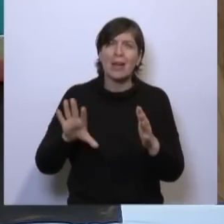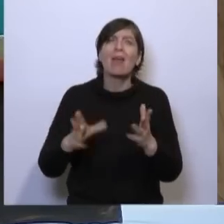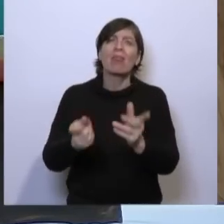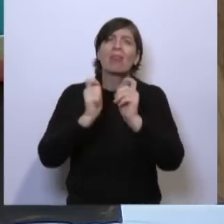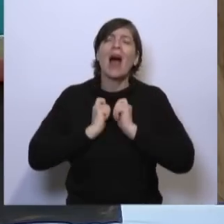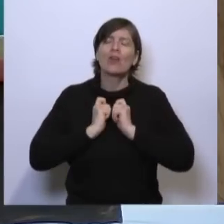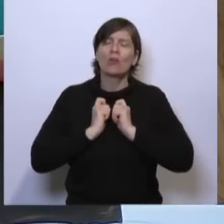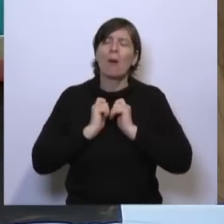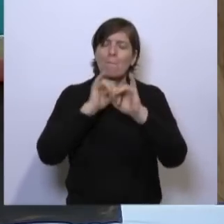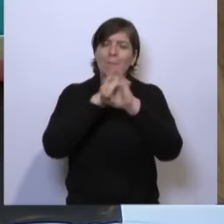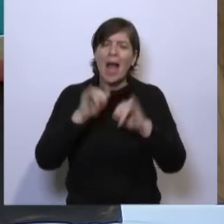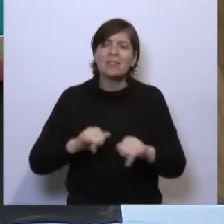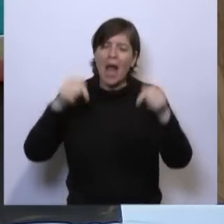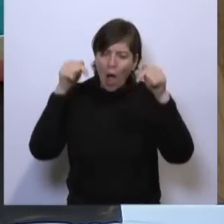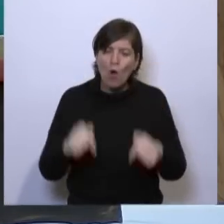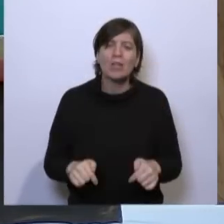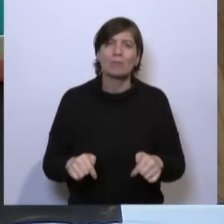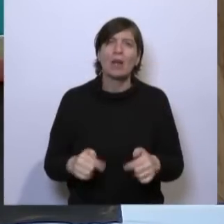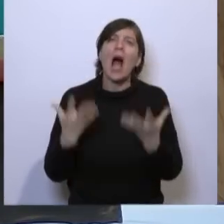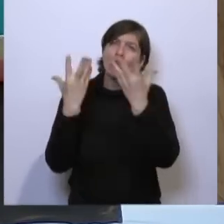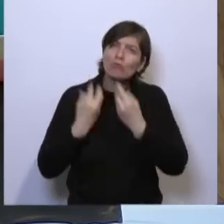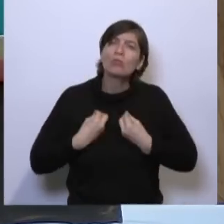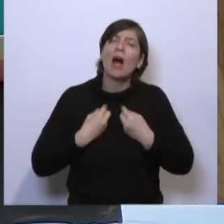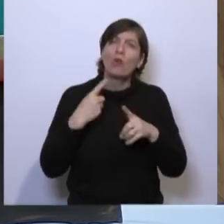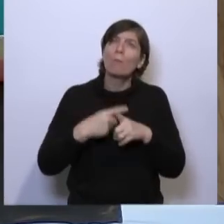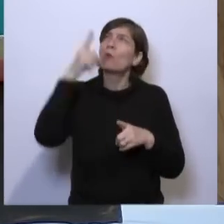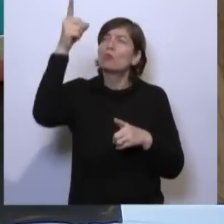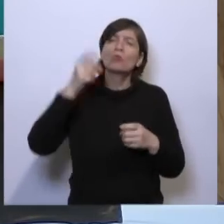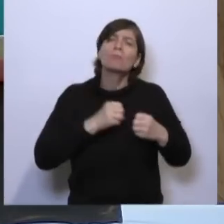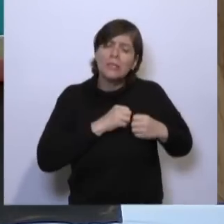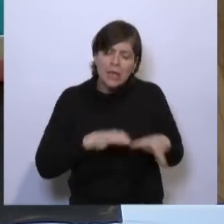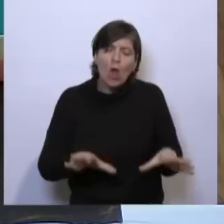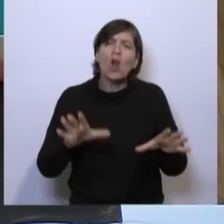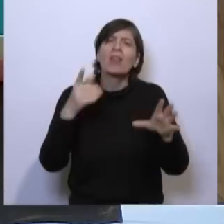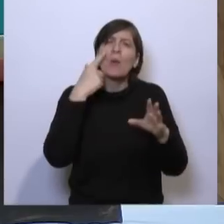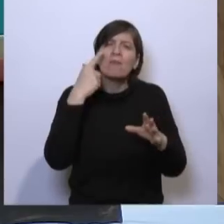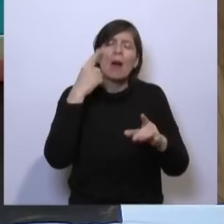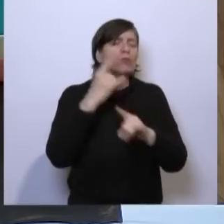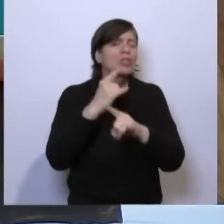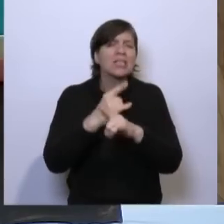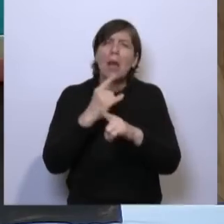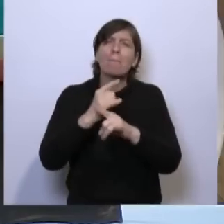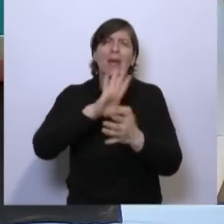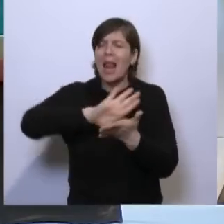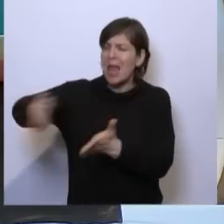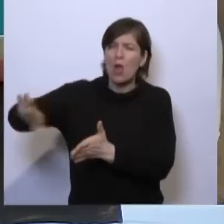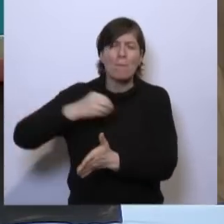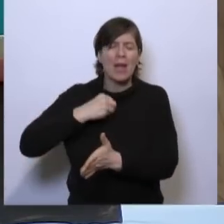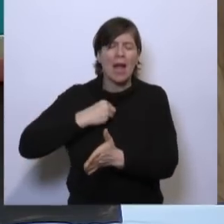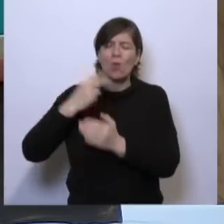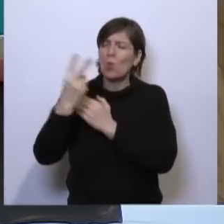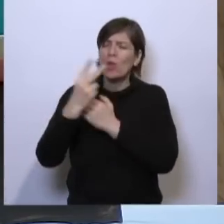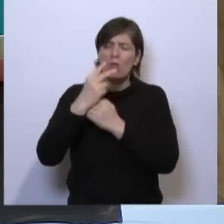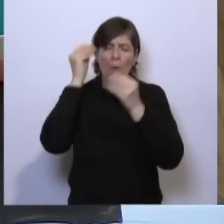y concédenos la paz en nuestros días, para que, ayudados por tu misericordia, vivamos siempre libres de pecado y protegidos de